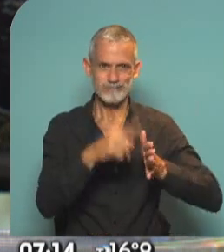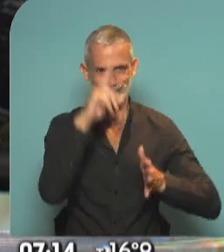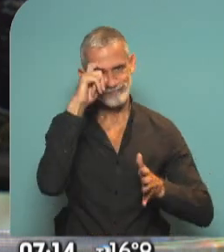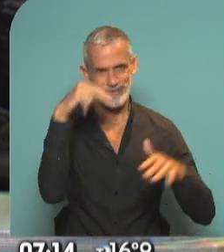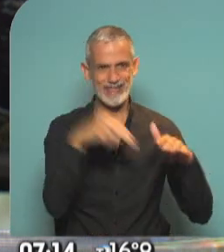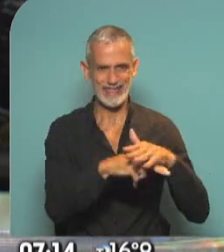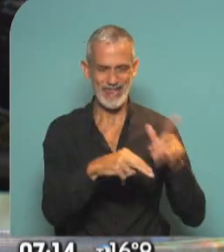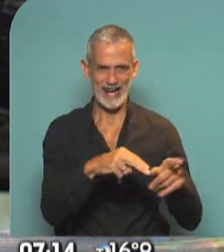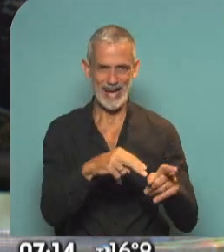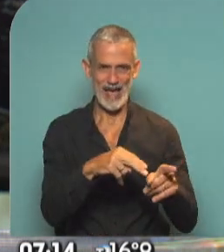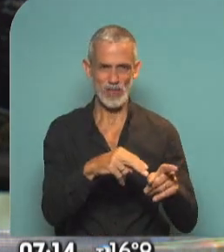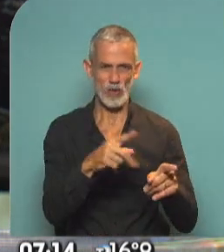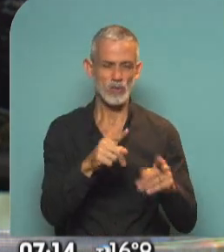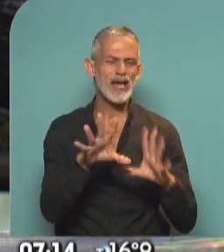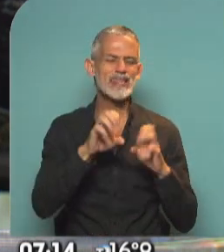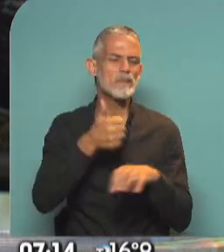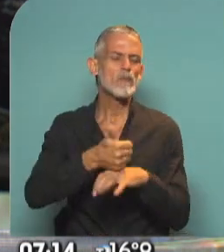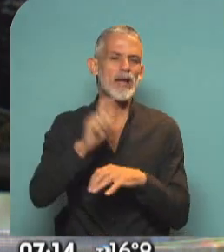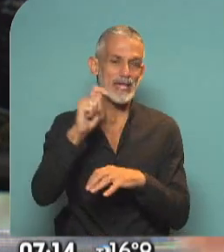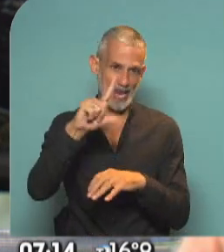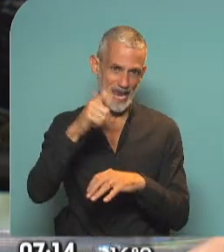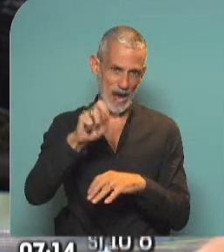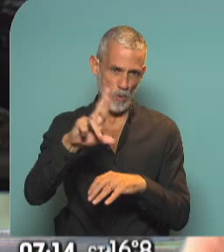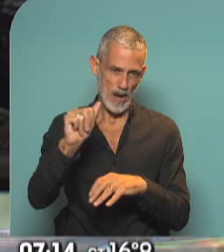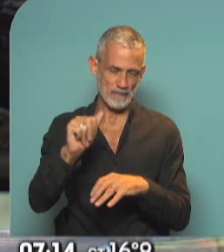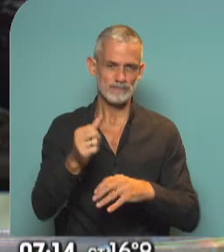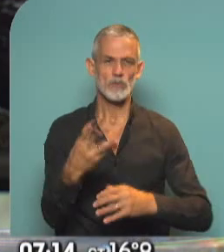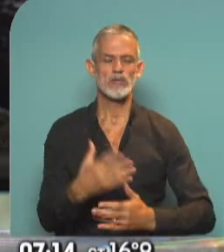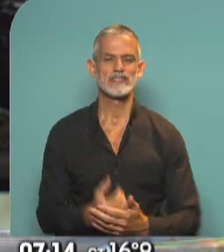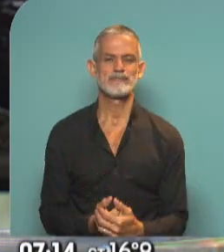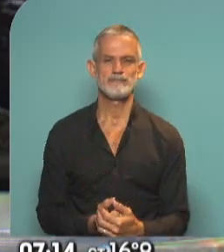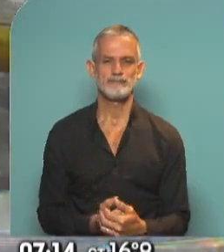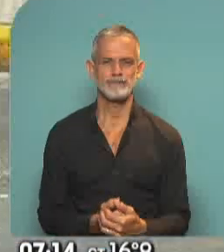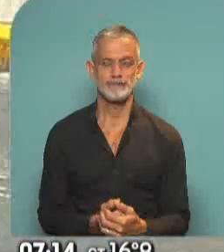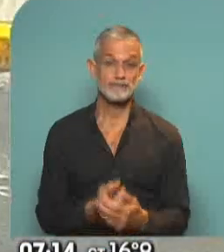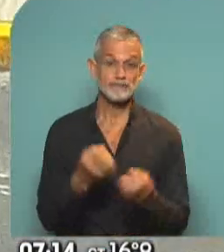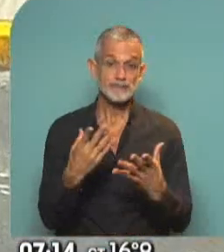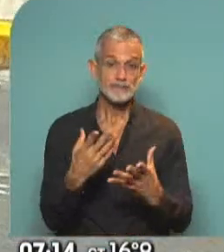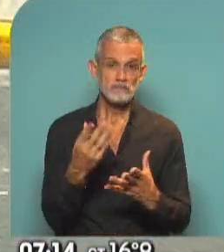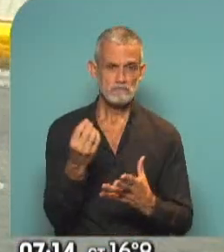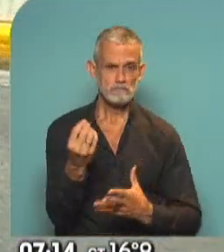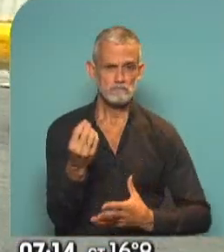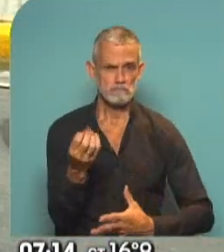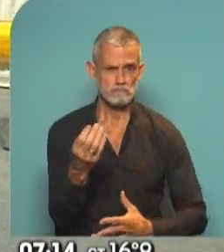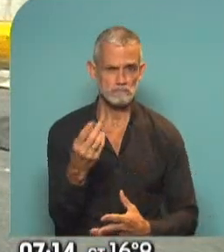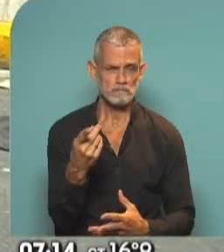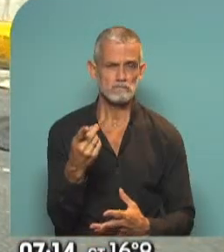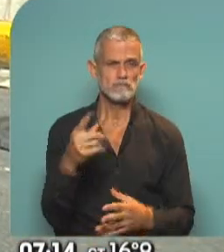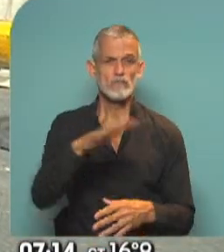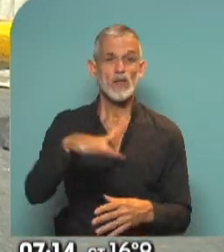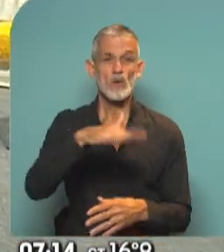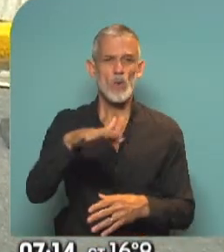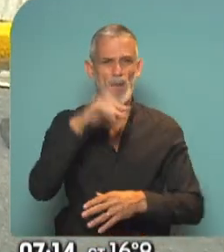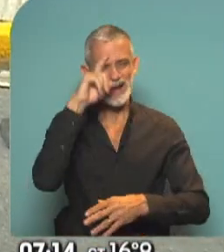justamente este paciente. En el lugar desde muy tempranito está Laura Maiocchi. ¿Qué tal, Laurita? Buen día. ¿Cómo te va, Silvia? Bien lo que decías, en el lugar donde estaba o